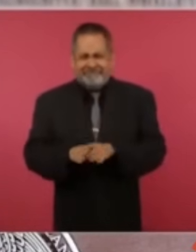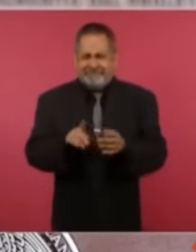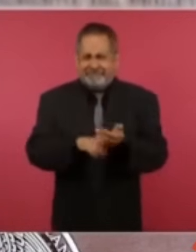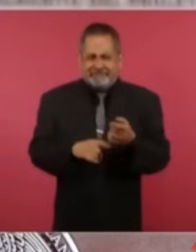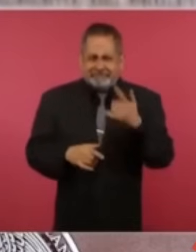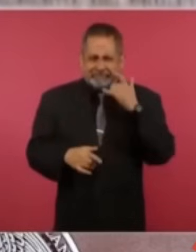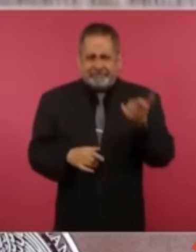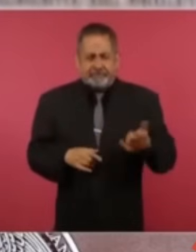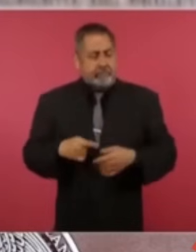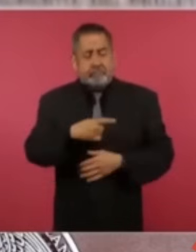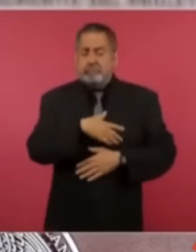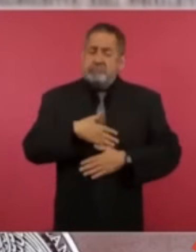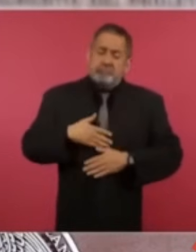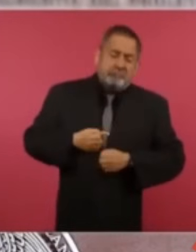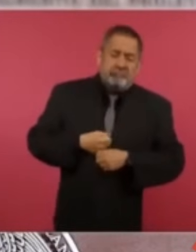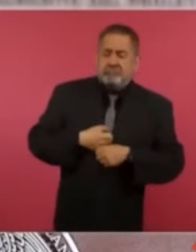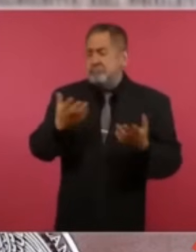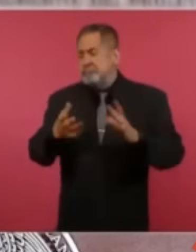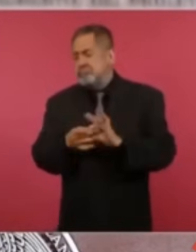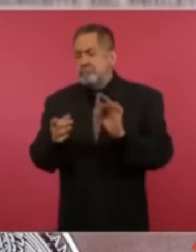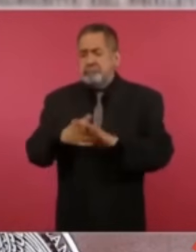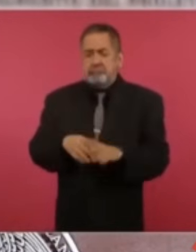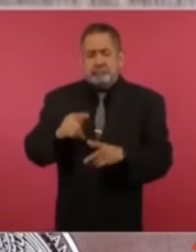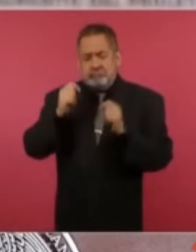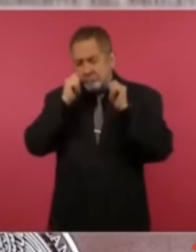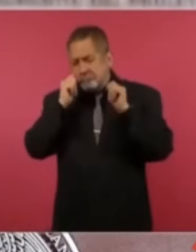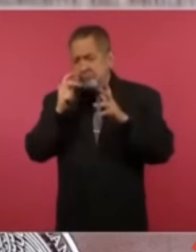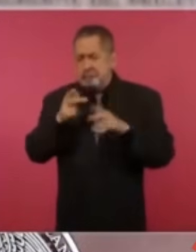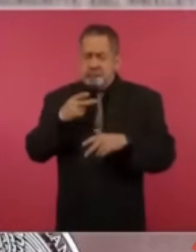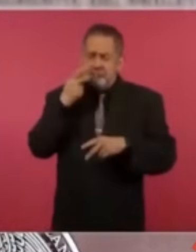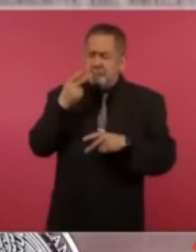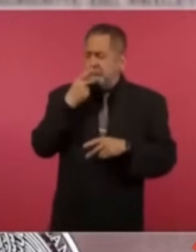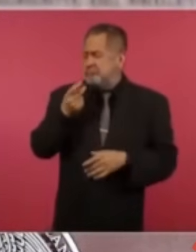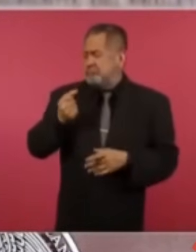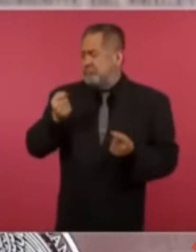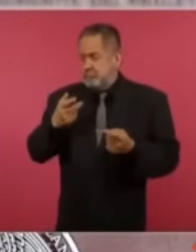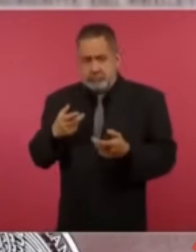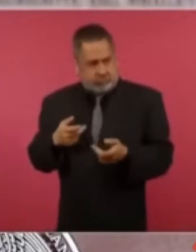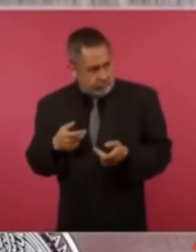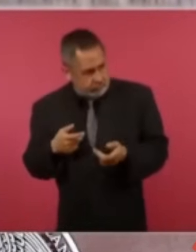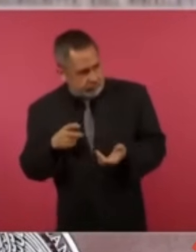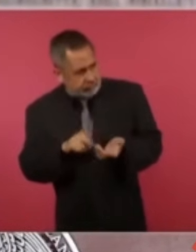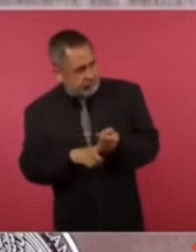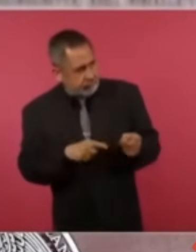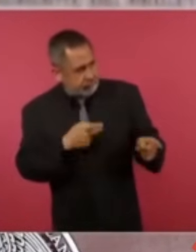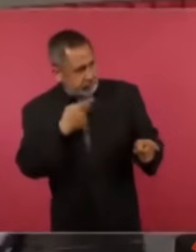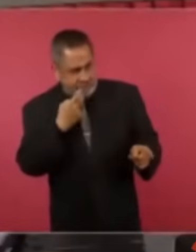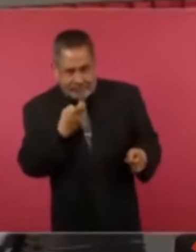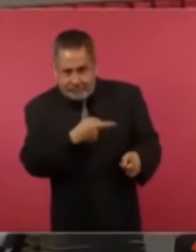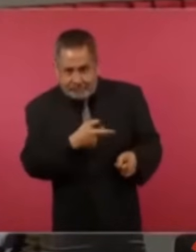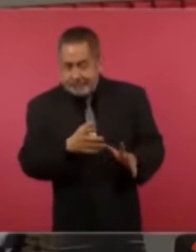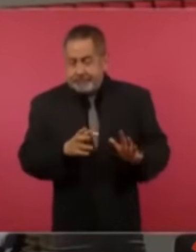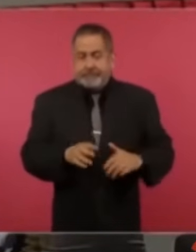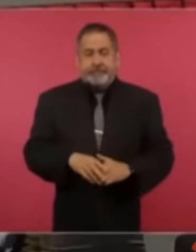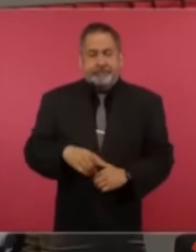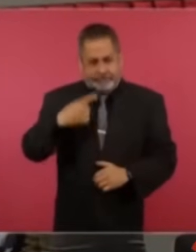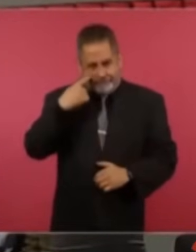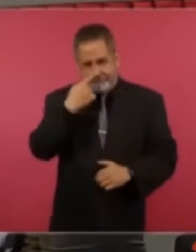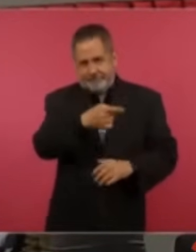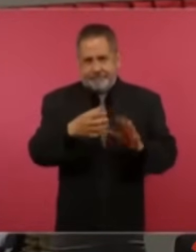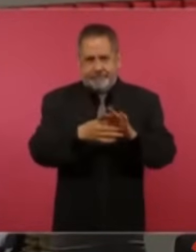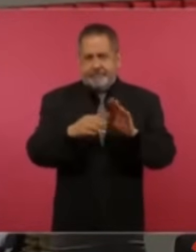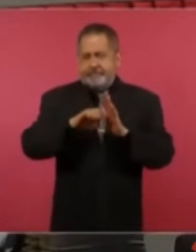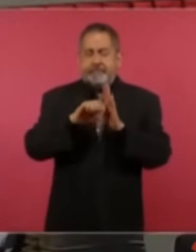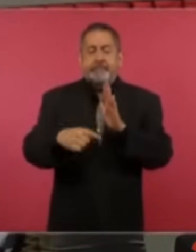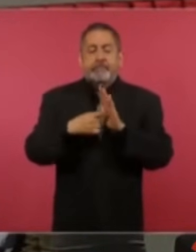O sea, lo expresan como si lo que dijera no tuviera ninguna consecuencia. Es más, vamos a darles